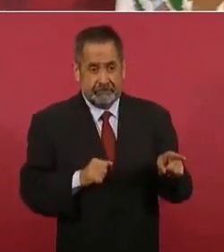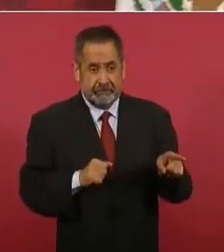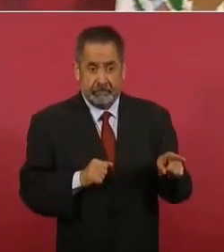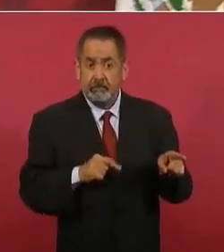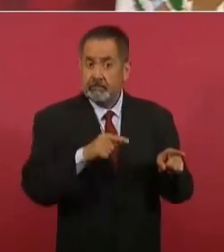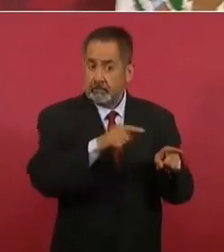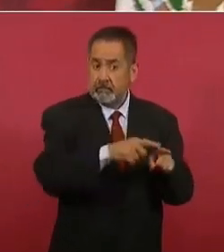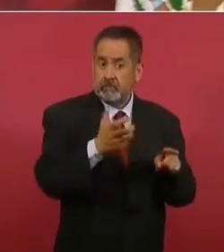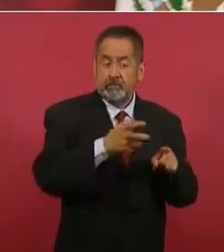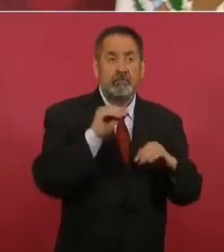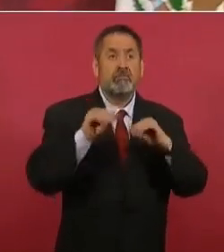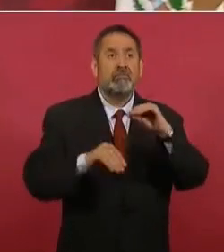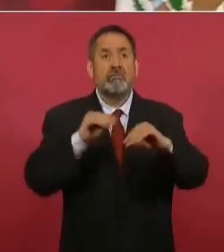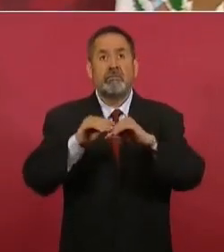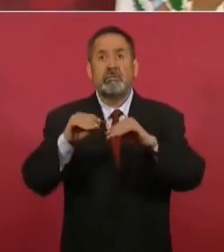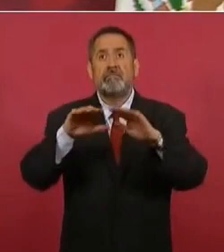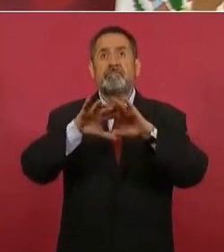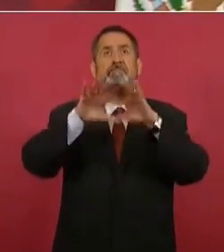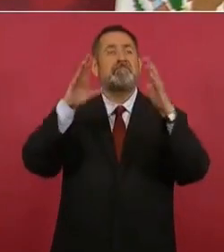el hangar